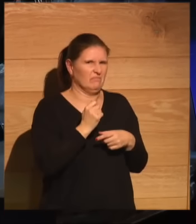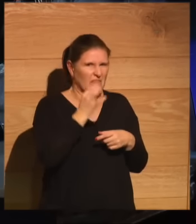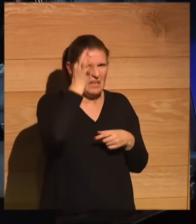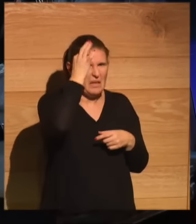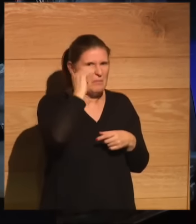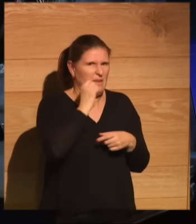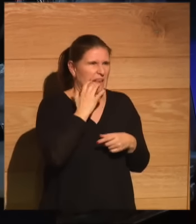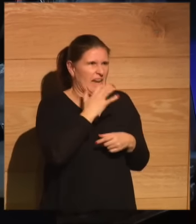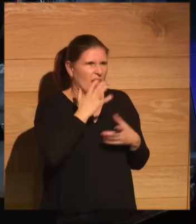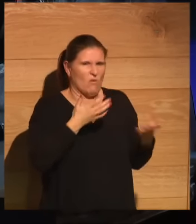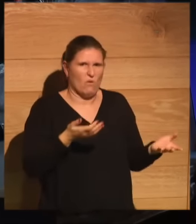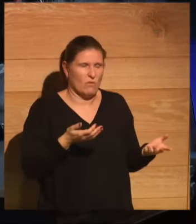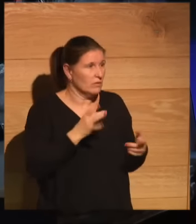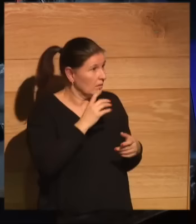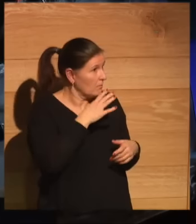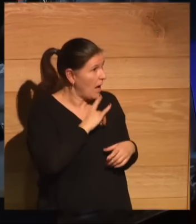Sí, peina raro.